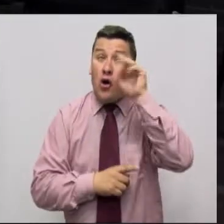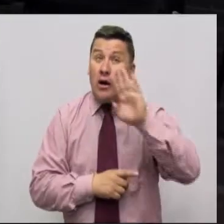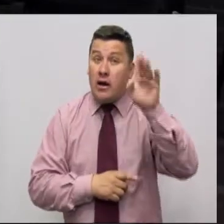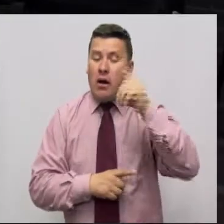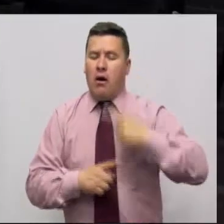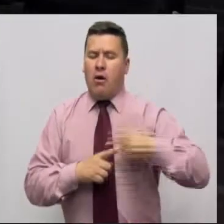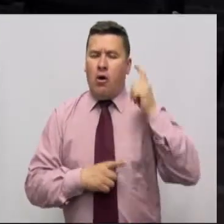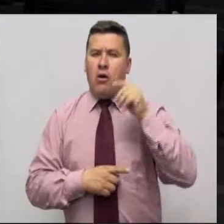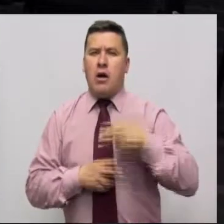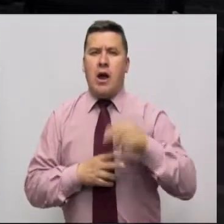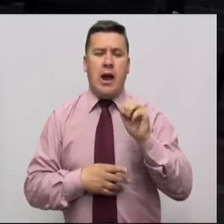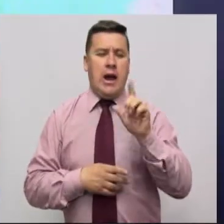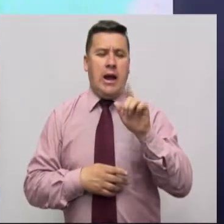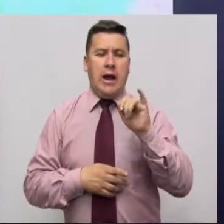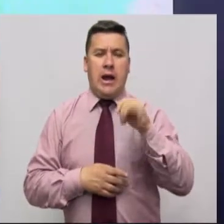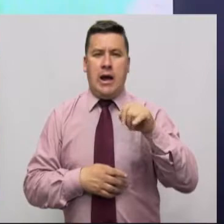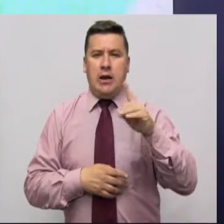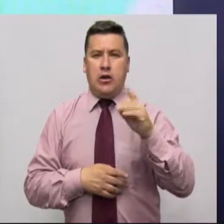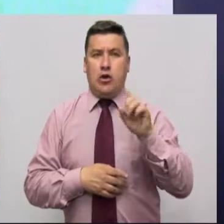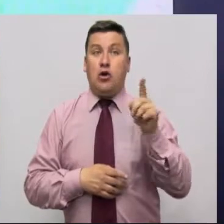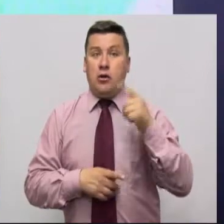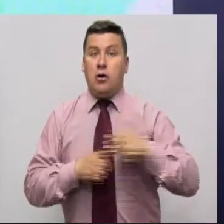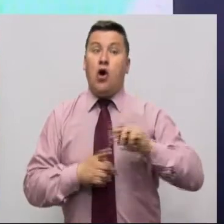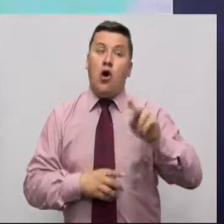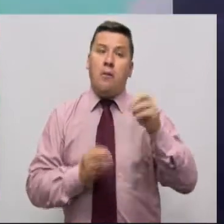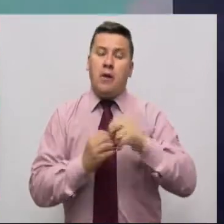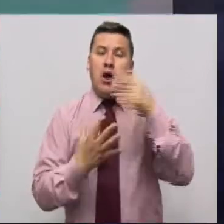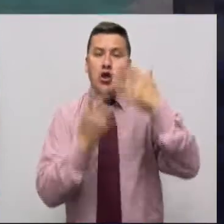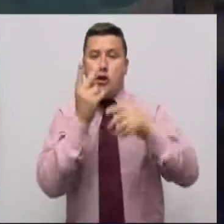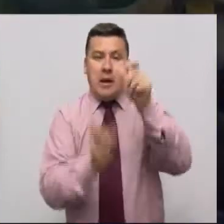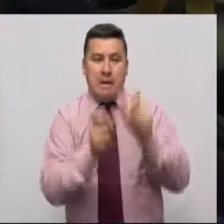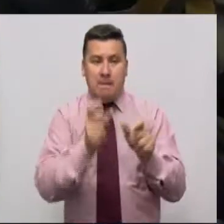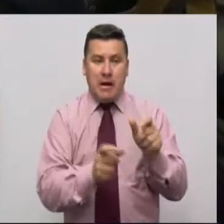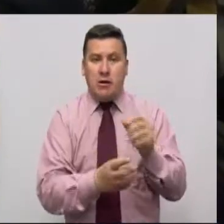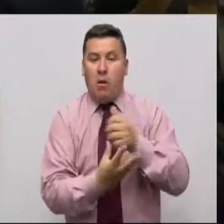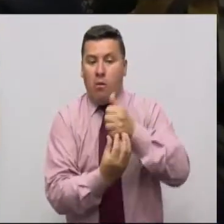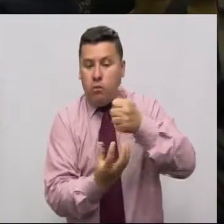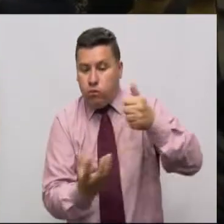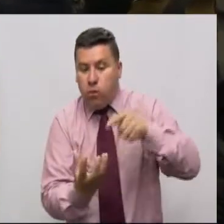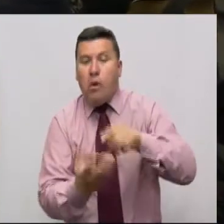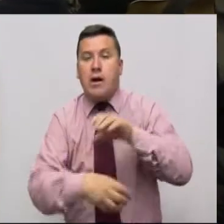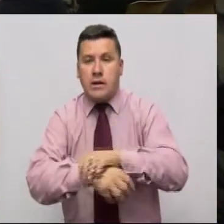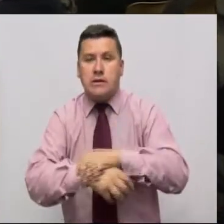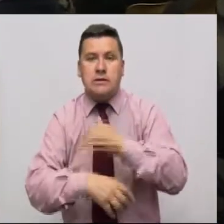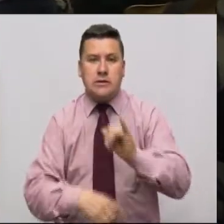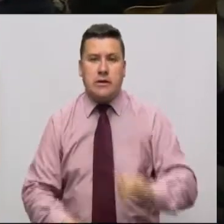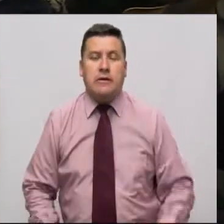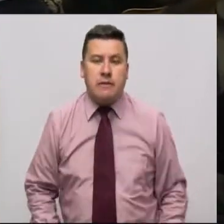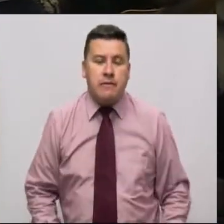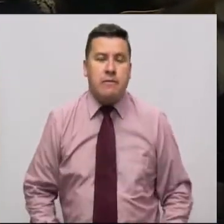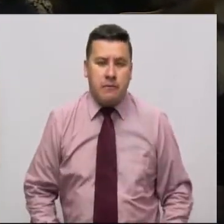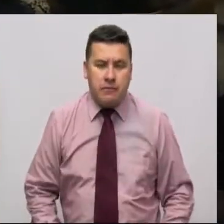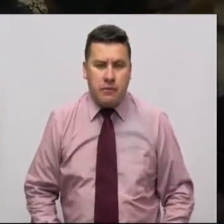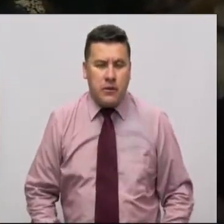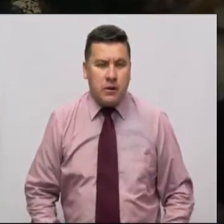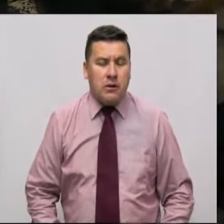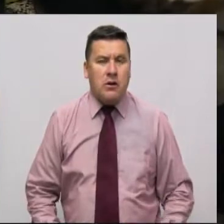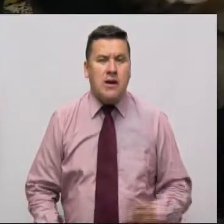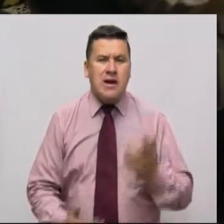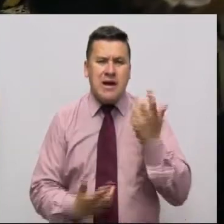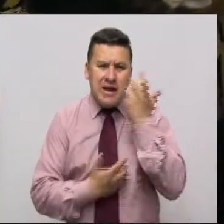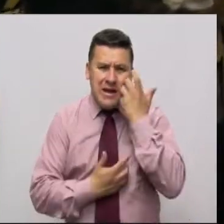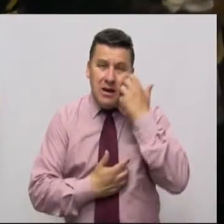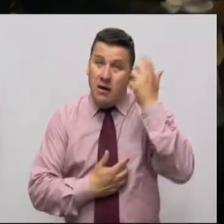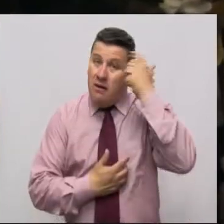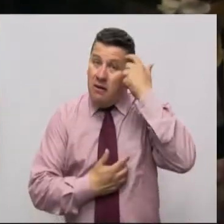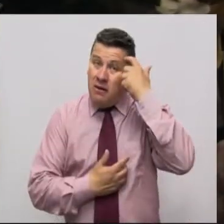gobernador Alejandro Lyons Muscus, mientras que otras 12 personas han sido detenidas por los hechos. En el caso del cartel de